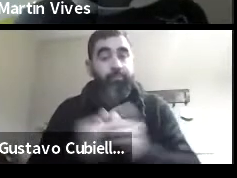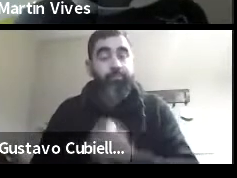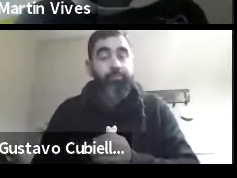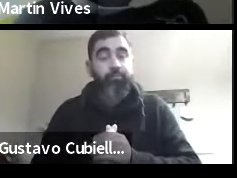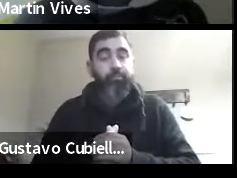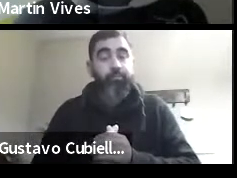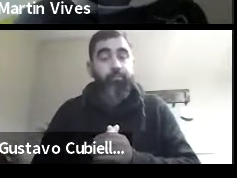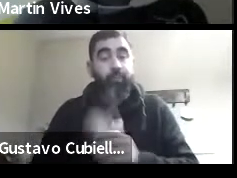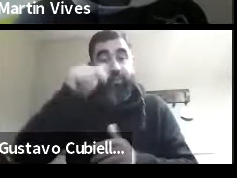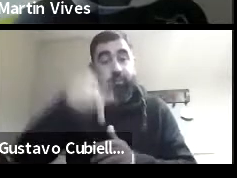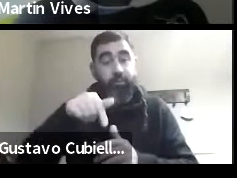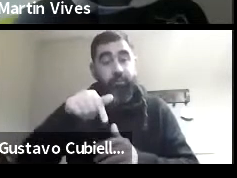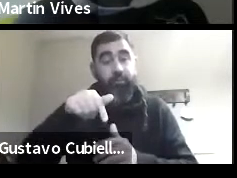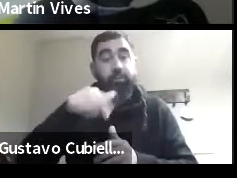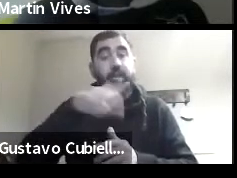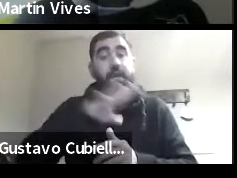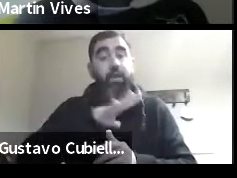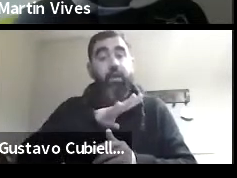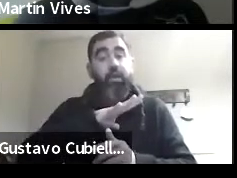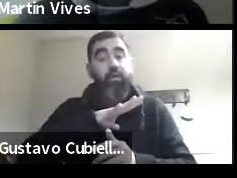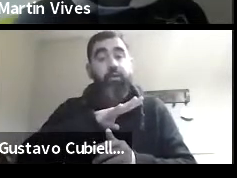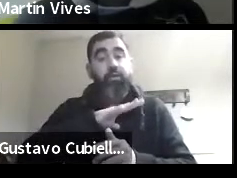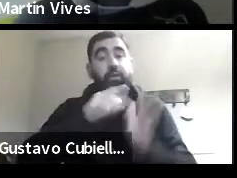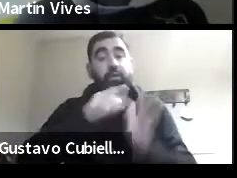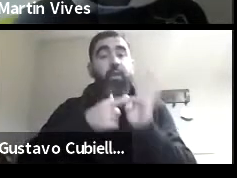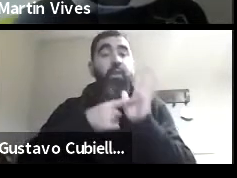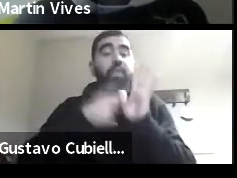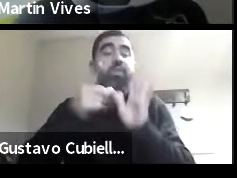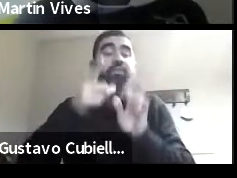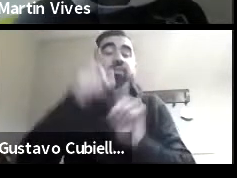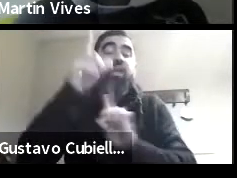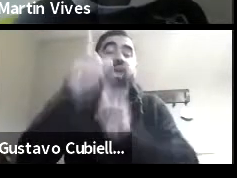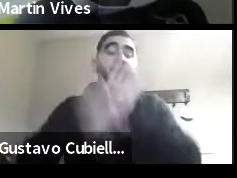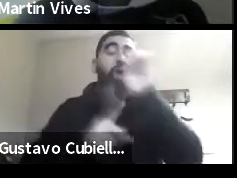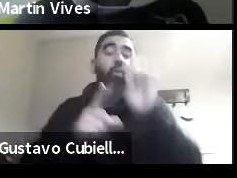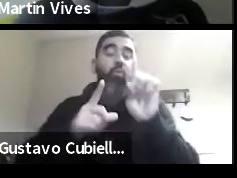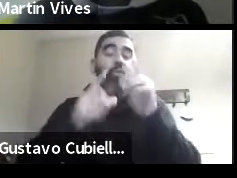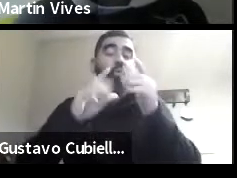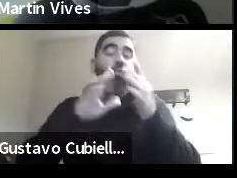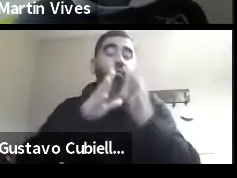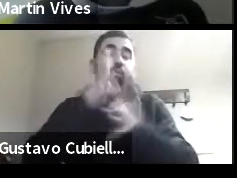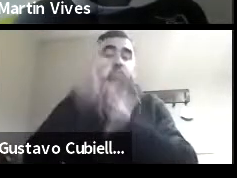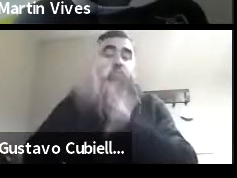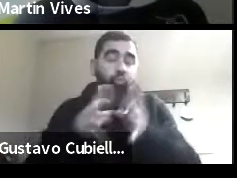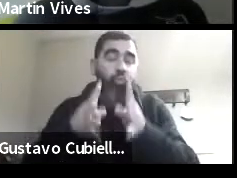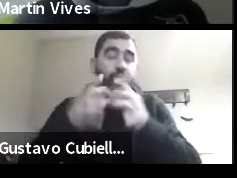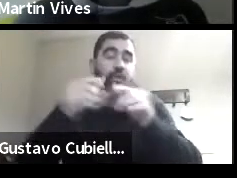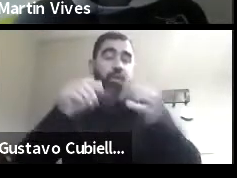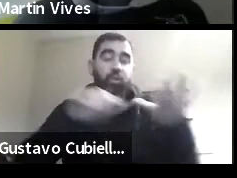Acá tengo una tabla que establece algunos perfiles, funciones y ámbitos.